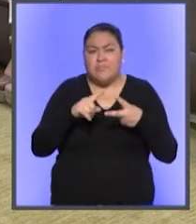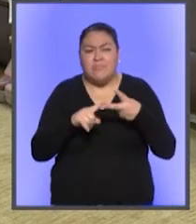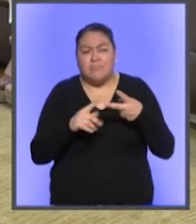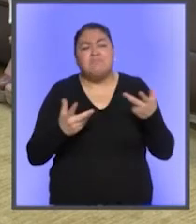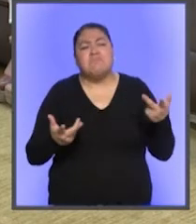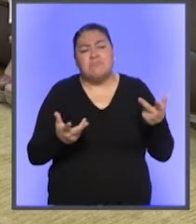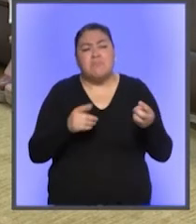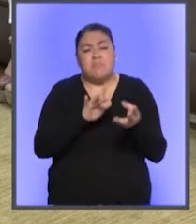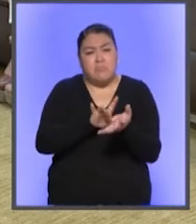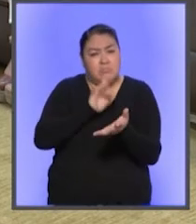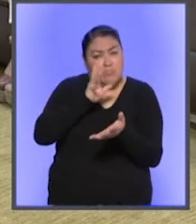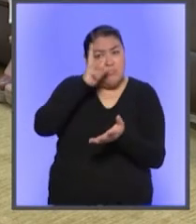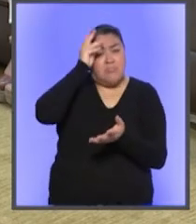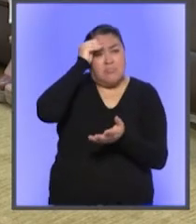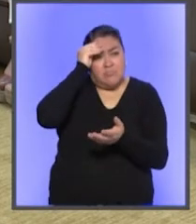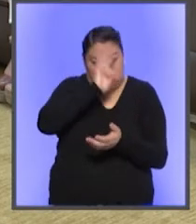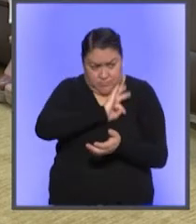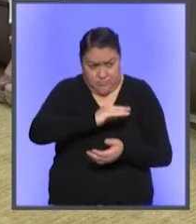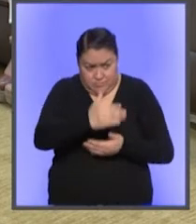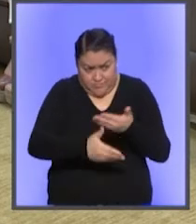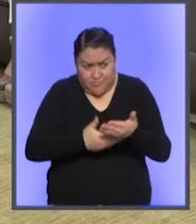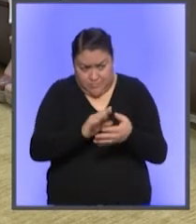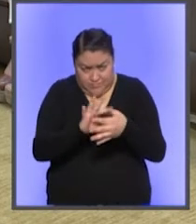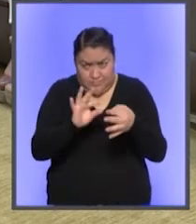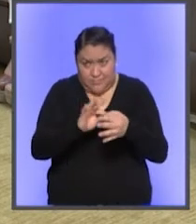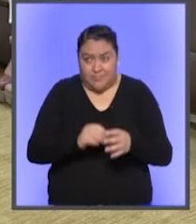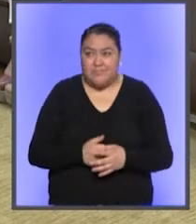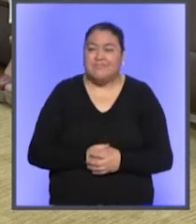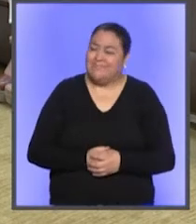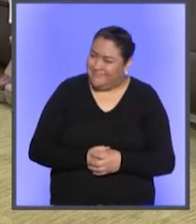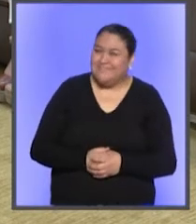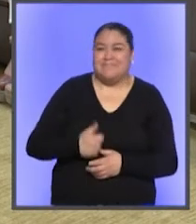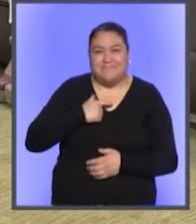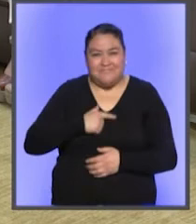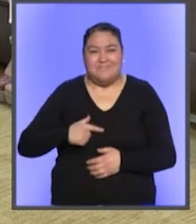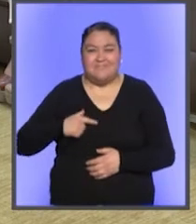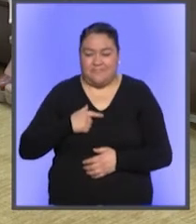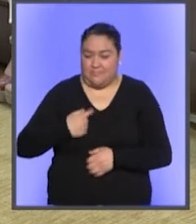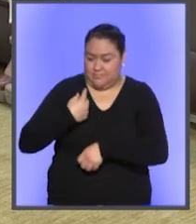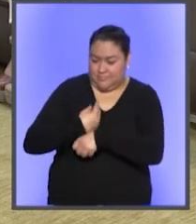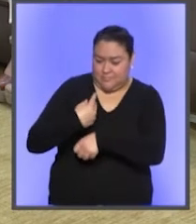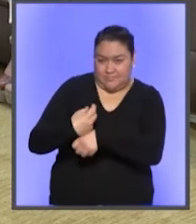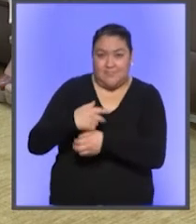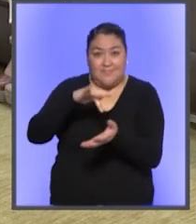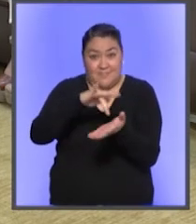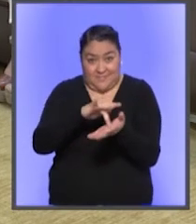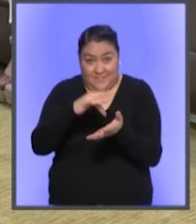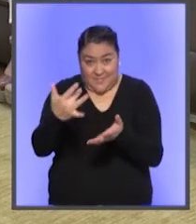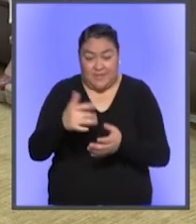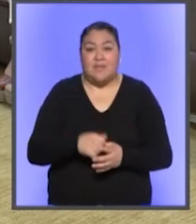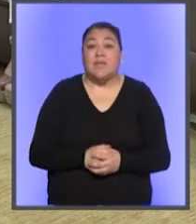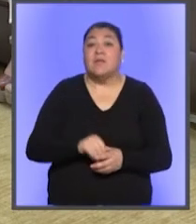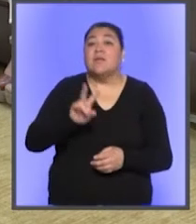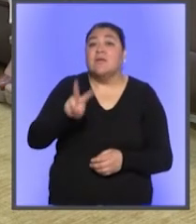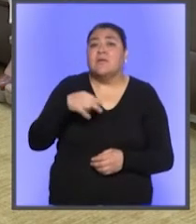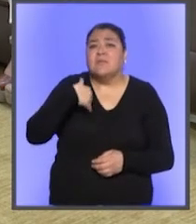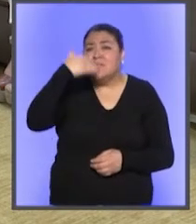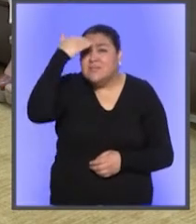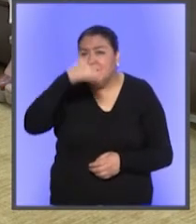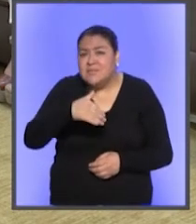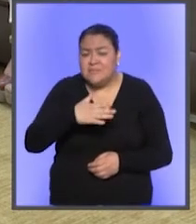Qué experiencias te llevas nos Podrías compartir Sí claro que sí pues muchas gracias por la invitación y realmente